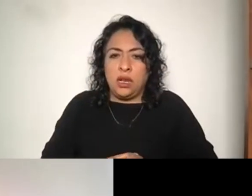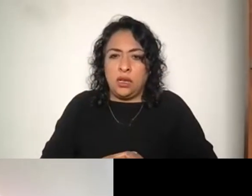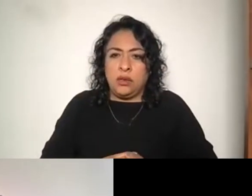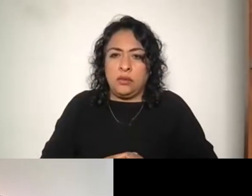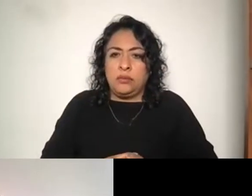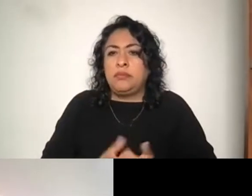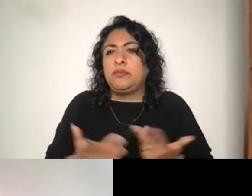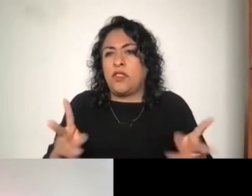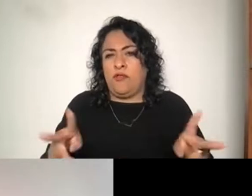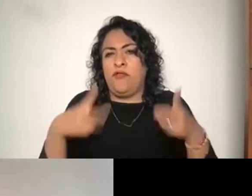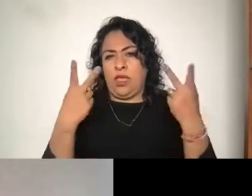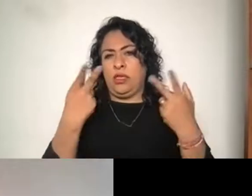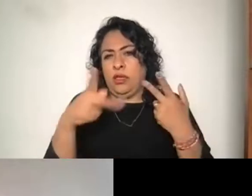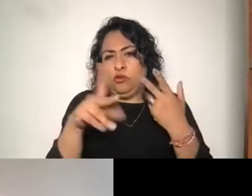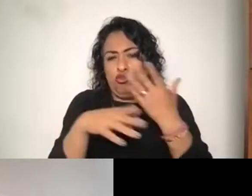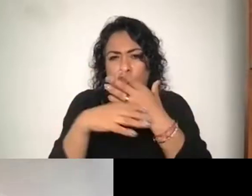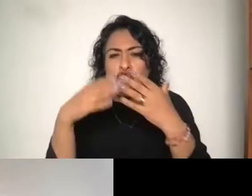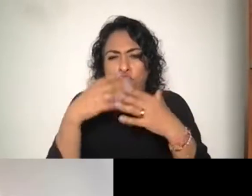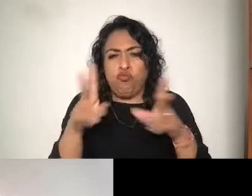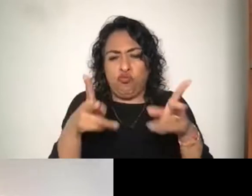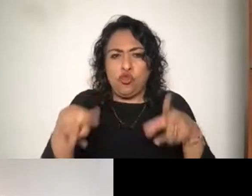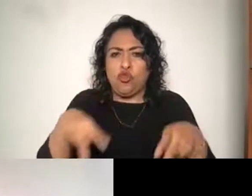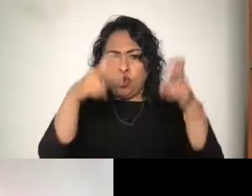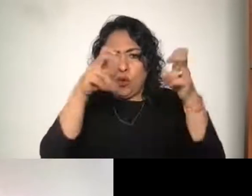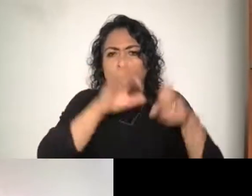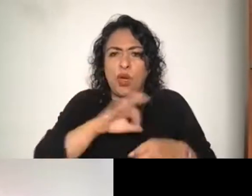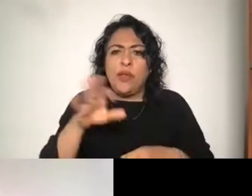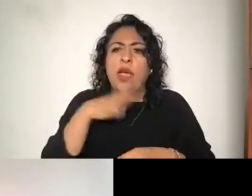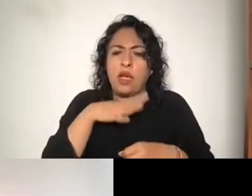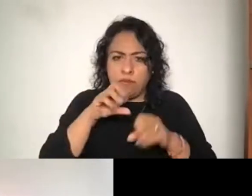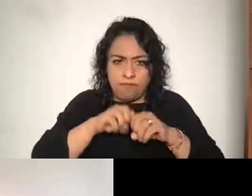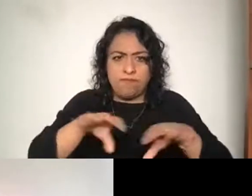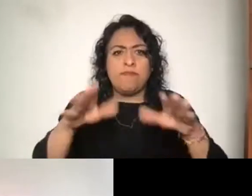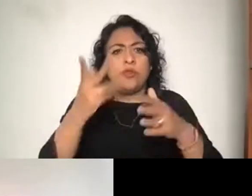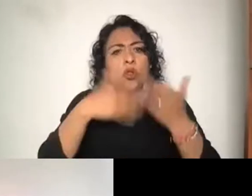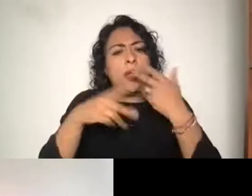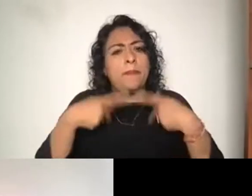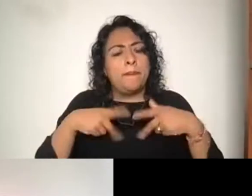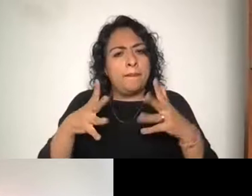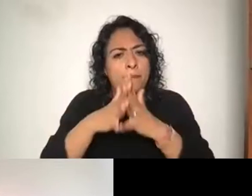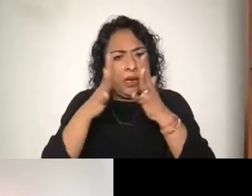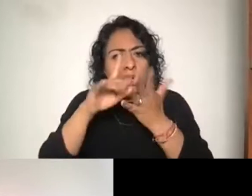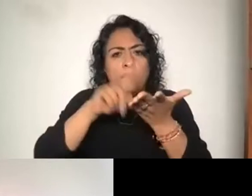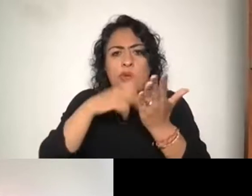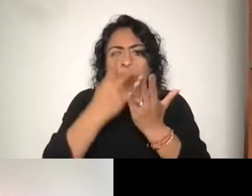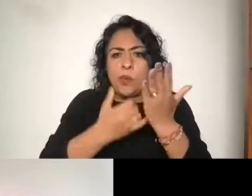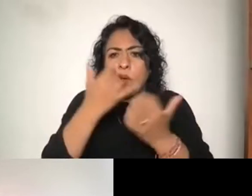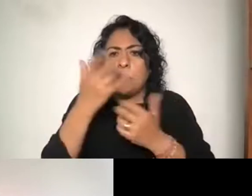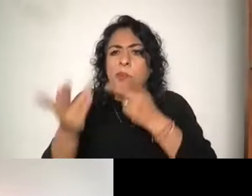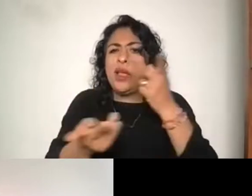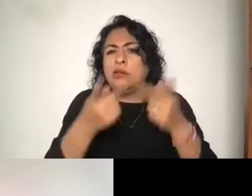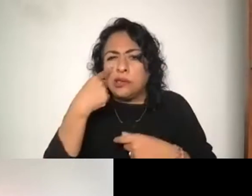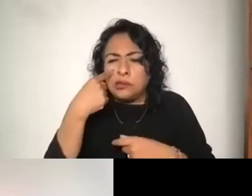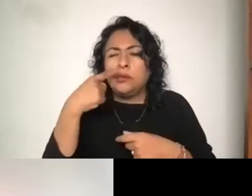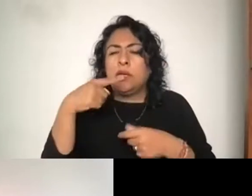pues la venta de sus productos. Estamos también enviando a todos los participantes en este proyecto preguntas frecuentes